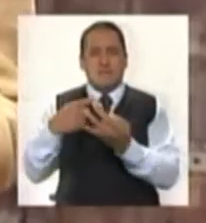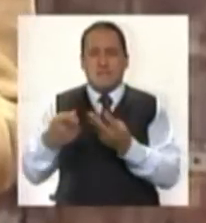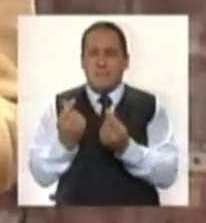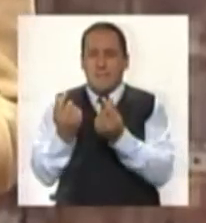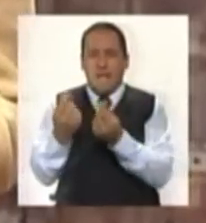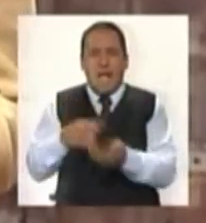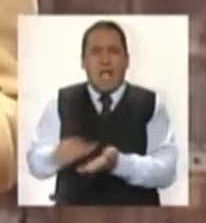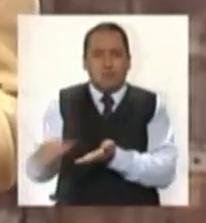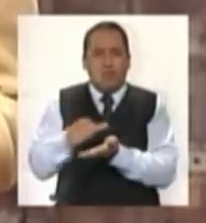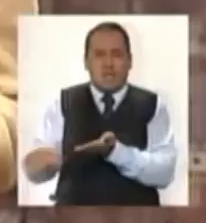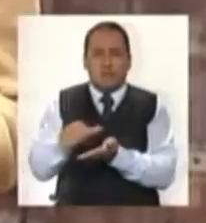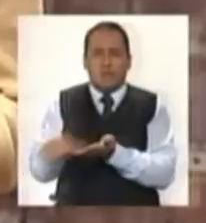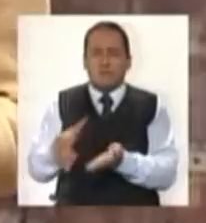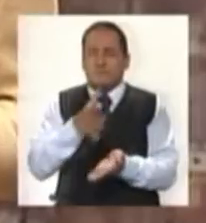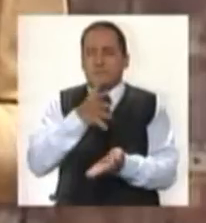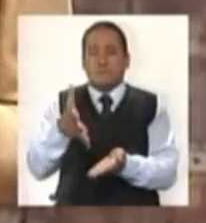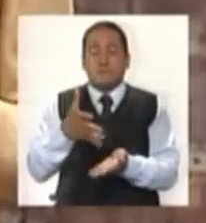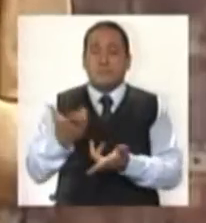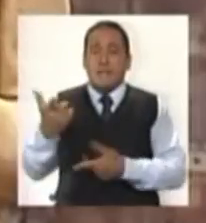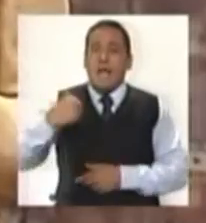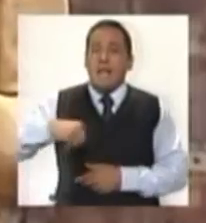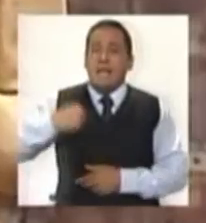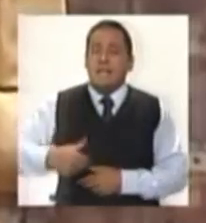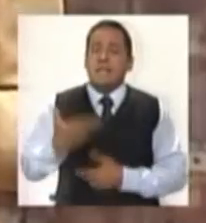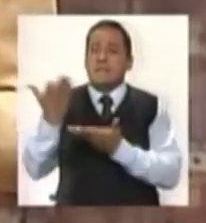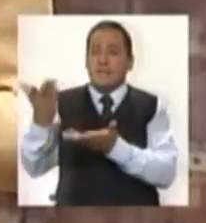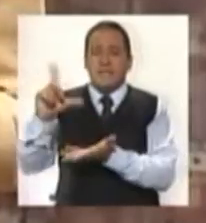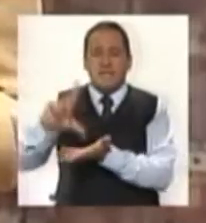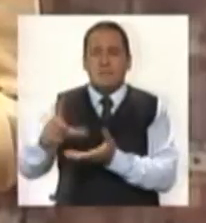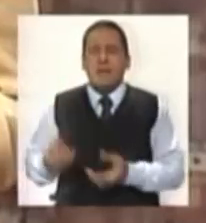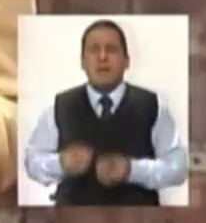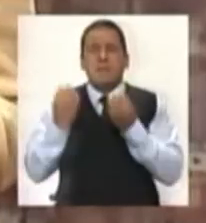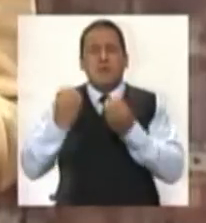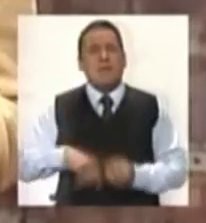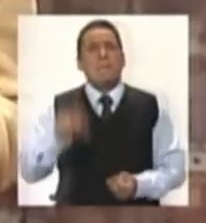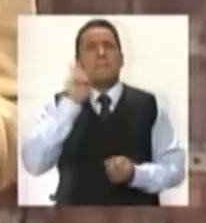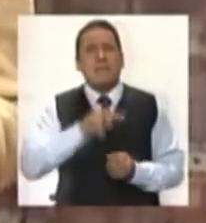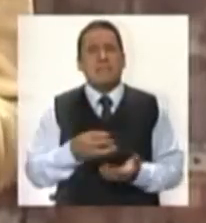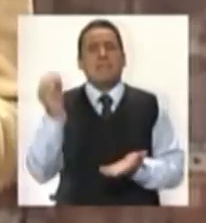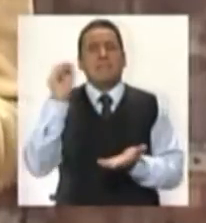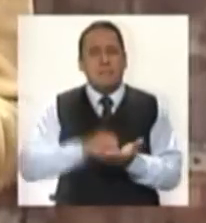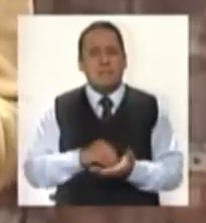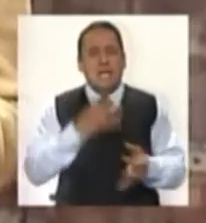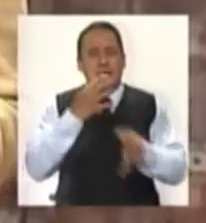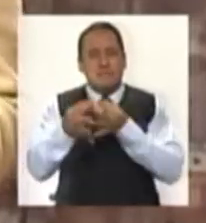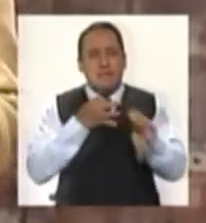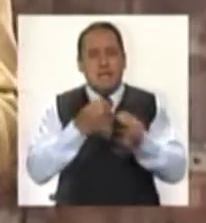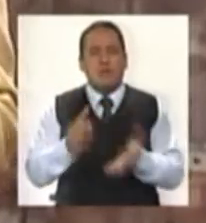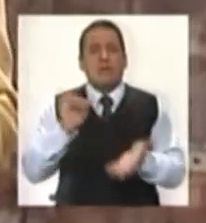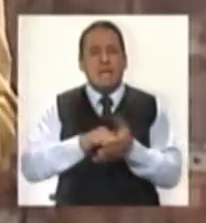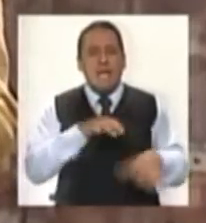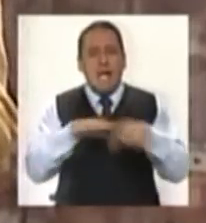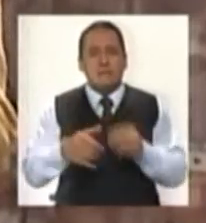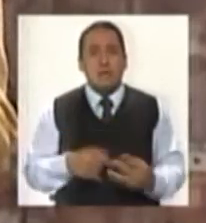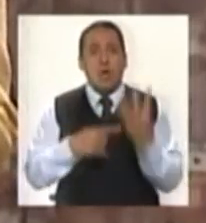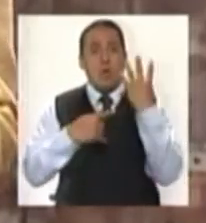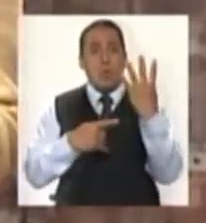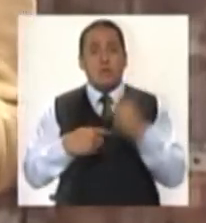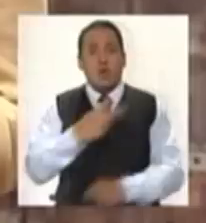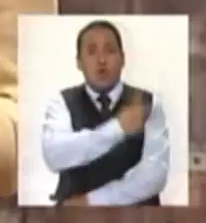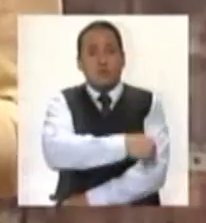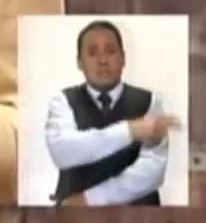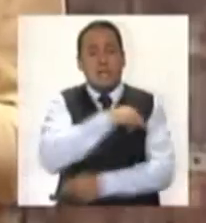de la municipalidad? Señora Villarán de la Puente, ¿por qué mintió una vez más indicando que se habían hecho 4 nuevos